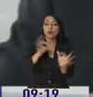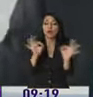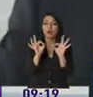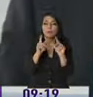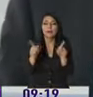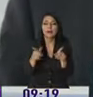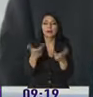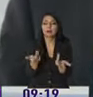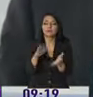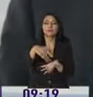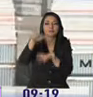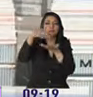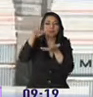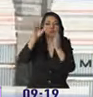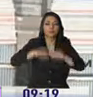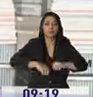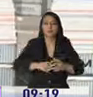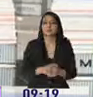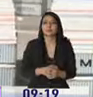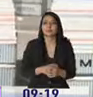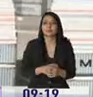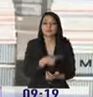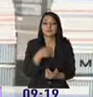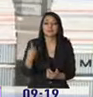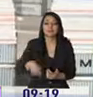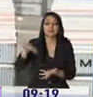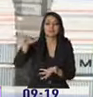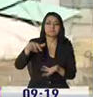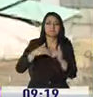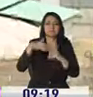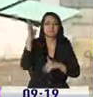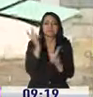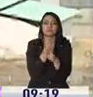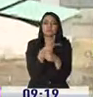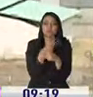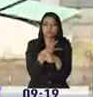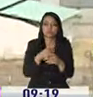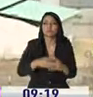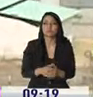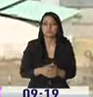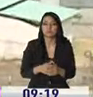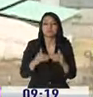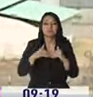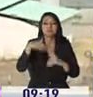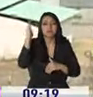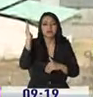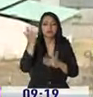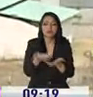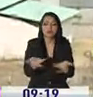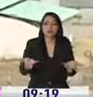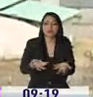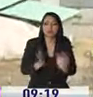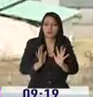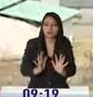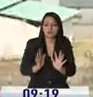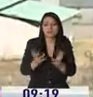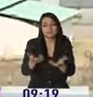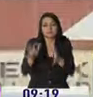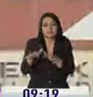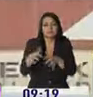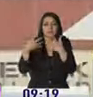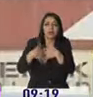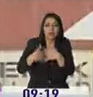la exportación. China es el país de donde provienen la mayoría de productos, especialmente en lo que se refiere a bienes de capital, es decir, que se utilizan